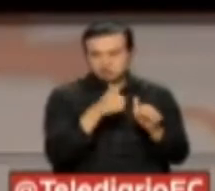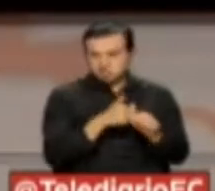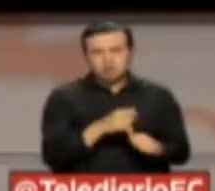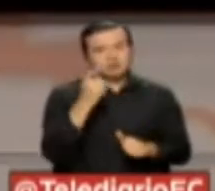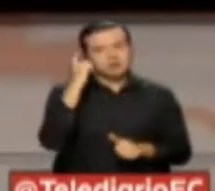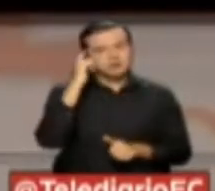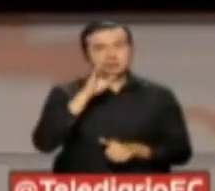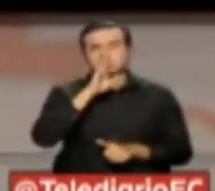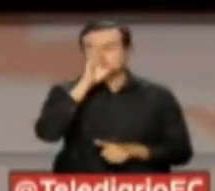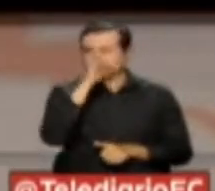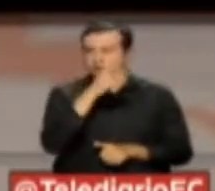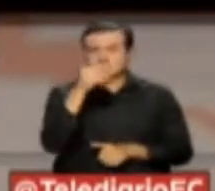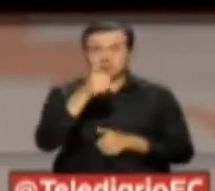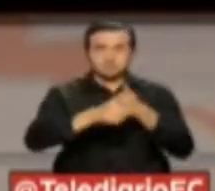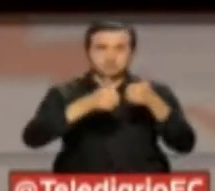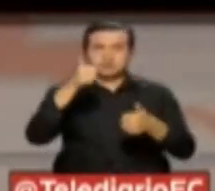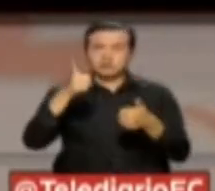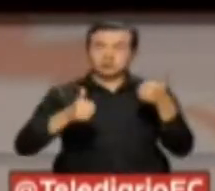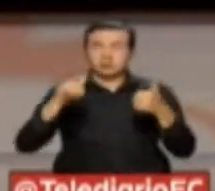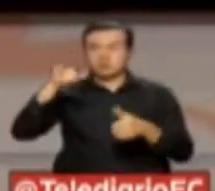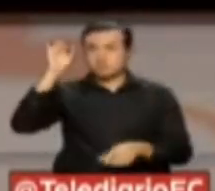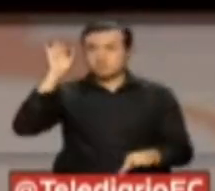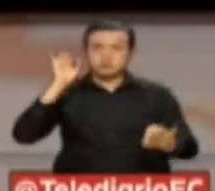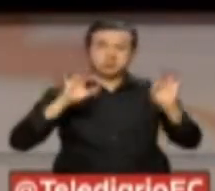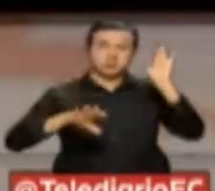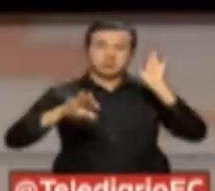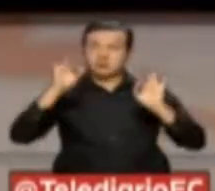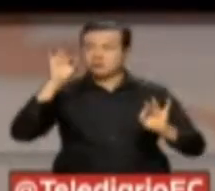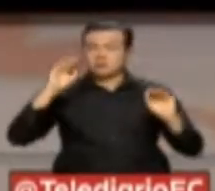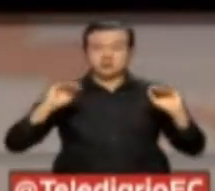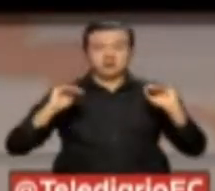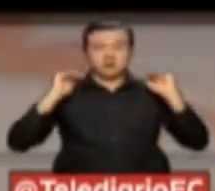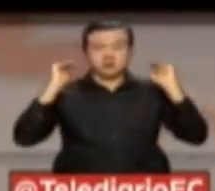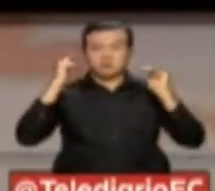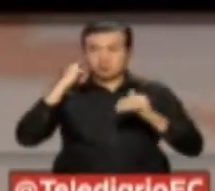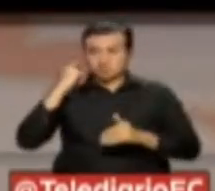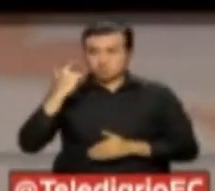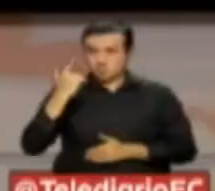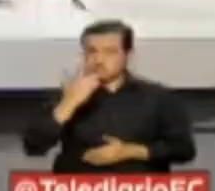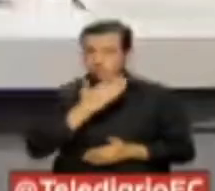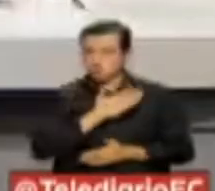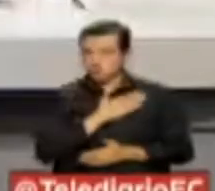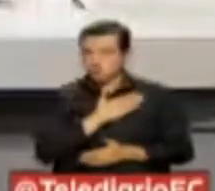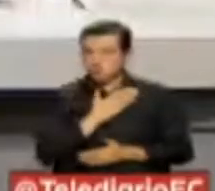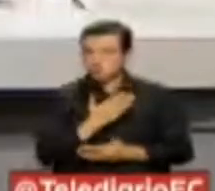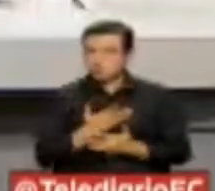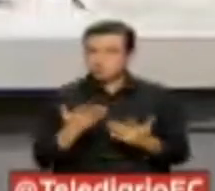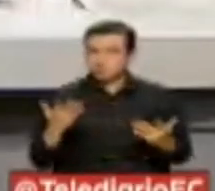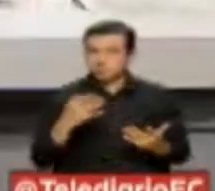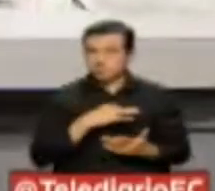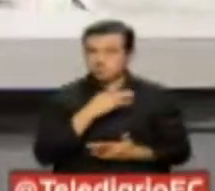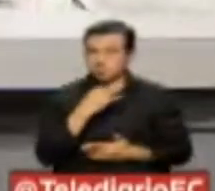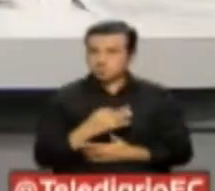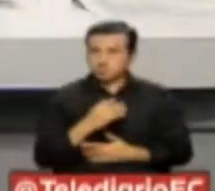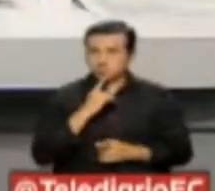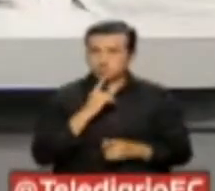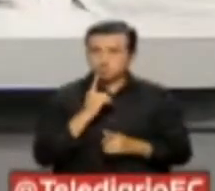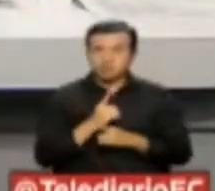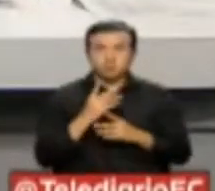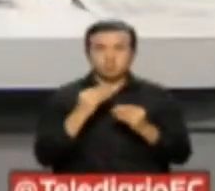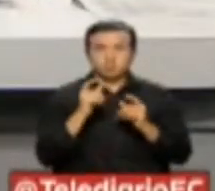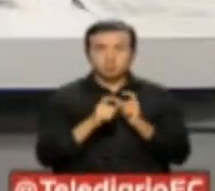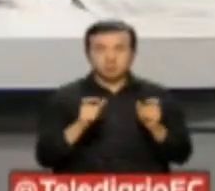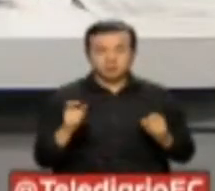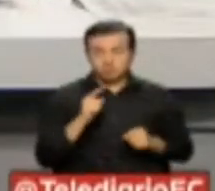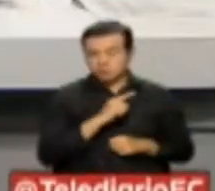mente que las autoridades que se designan tienen que tener un alto nivel de probidad xxi de ética porque muchas veces